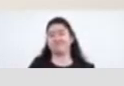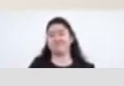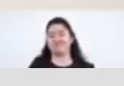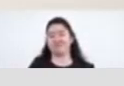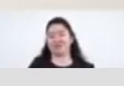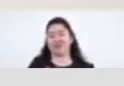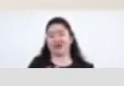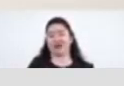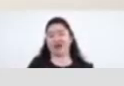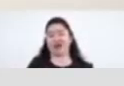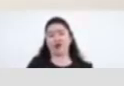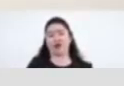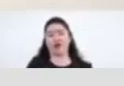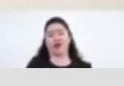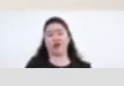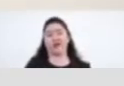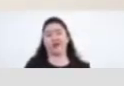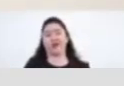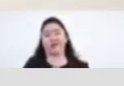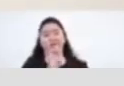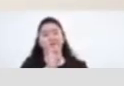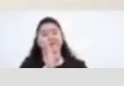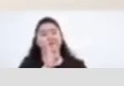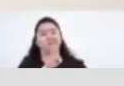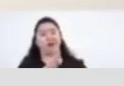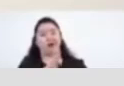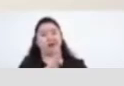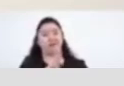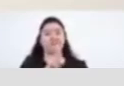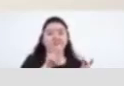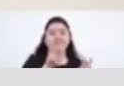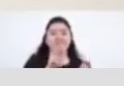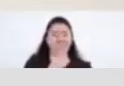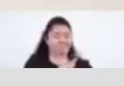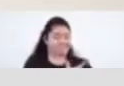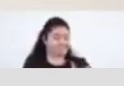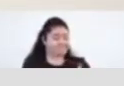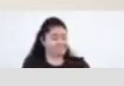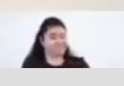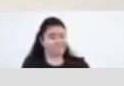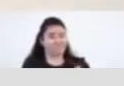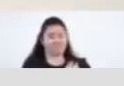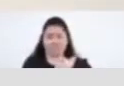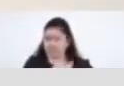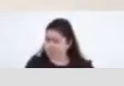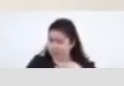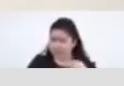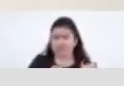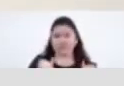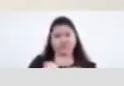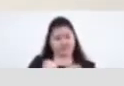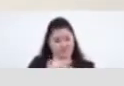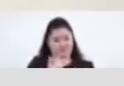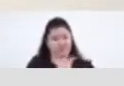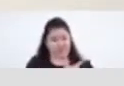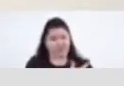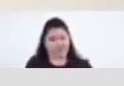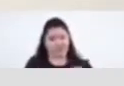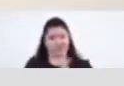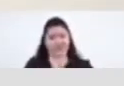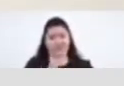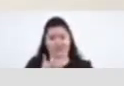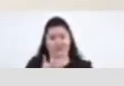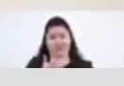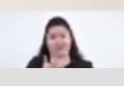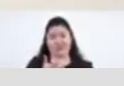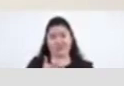cometieron este delito en el proceso de vacunación. Entonces, obviamente a todos nos va a tocar la vacuna. Yo todavía no soy vacunada,